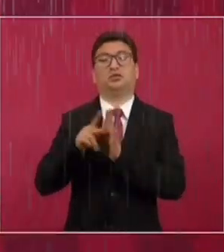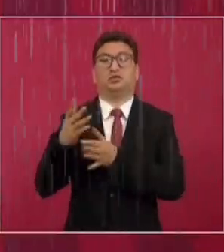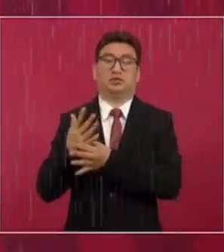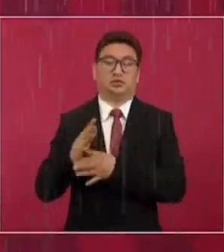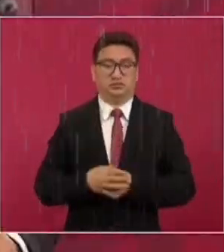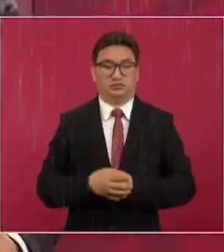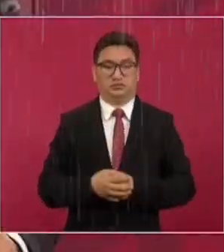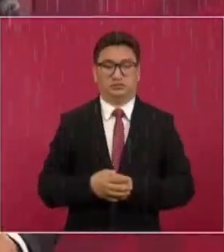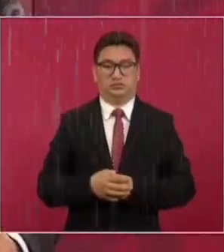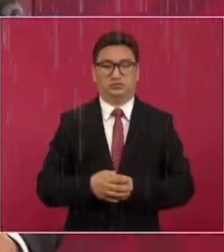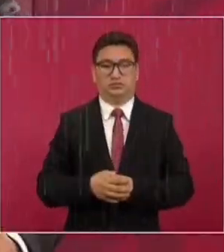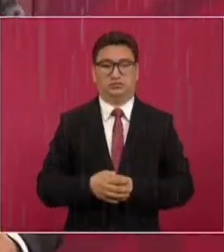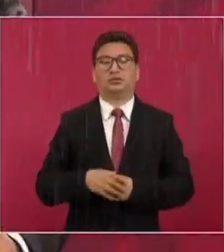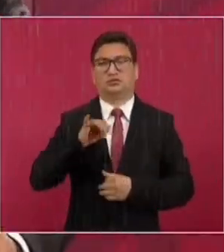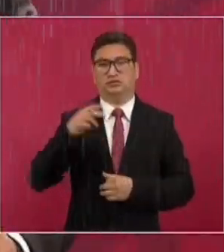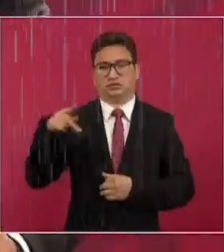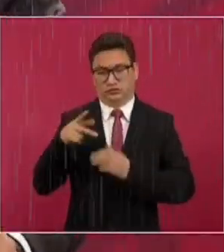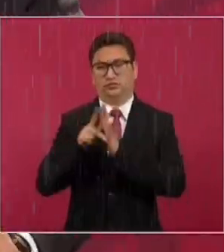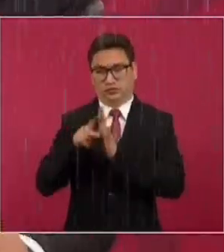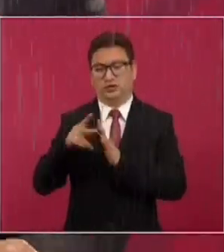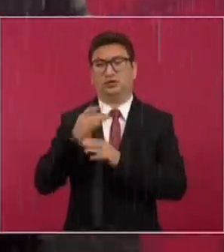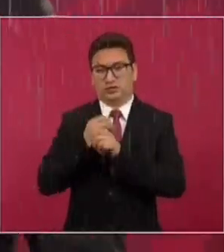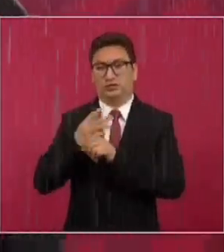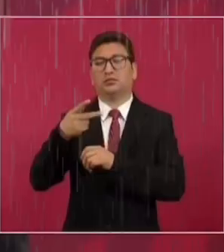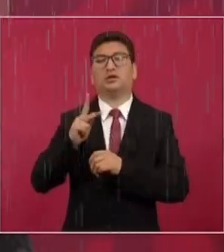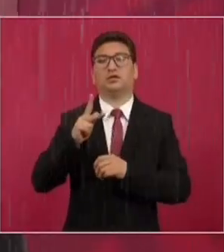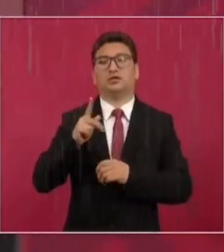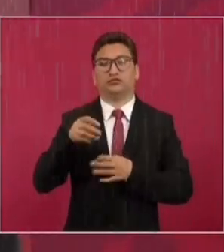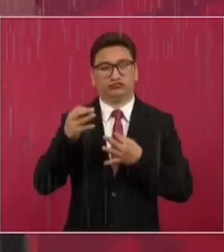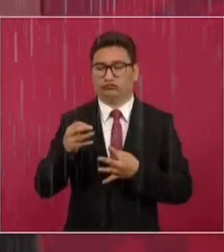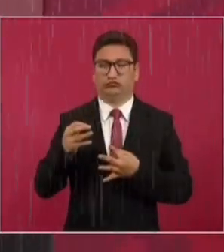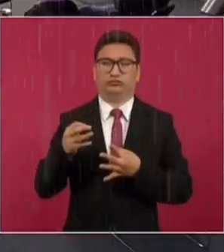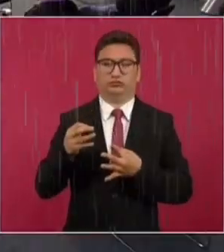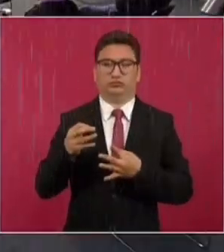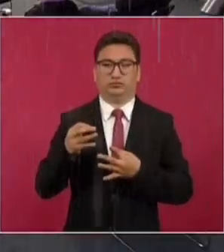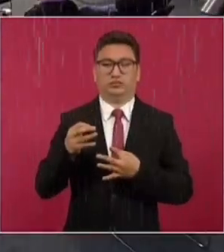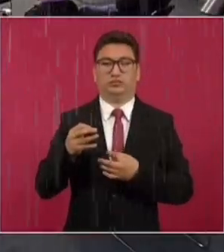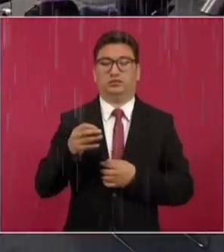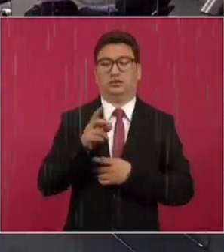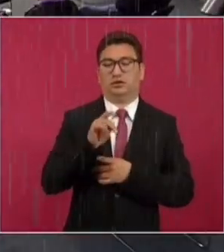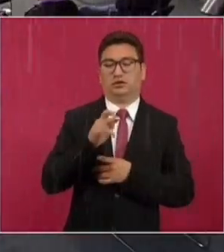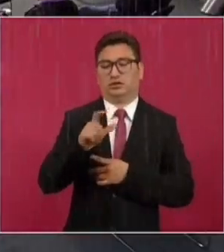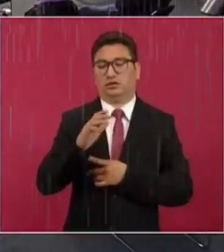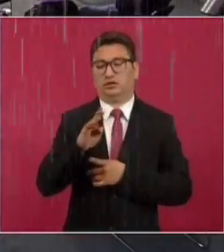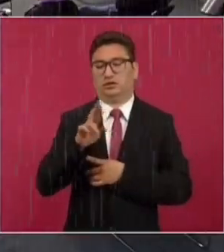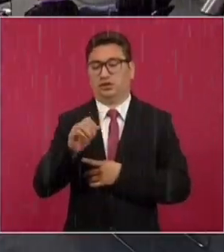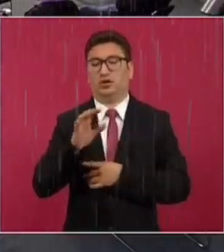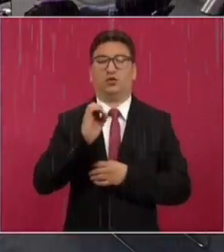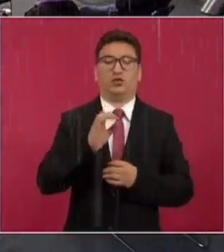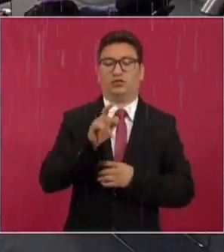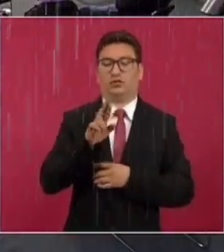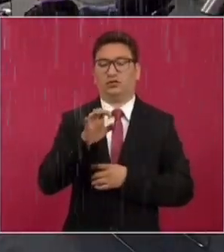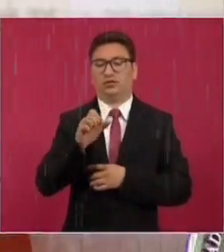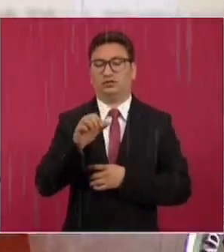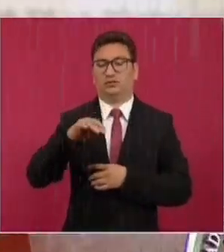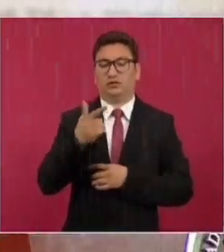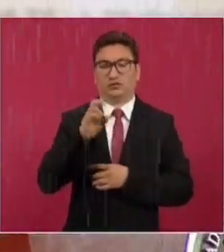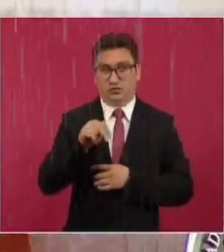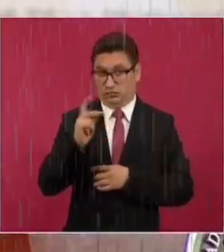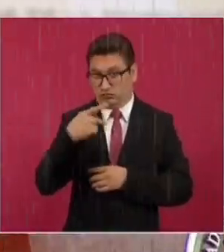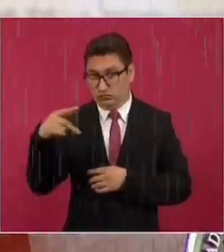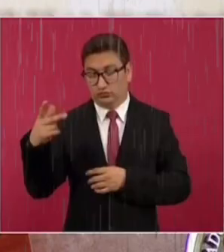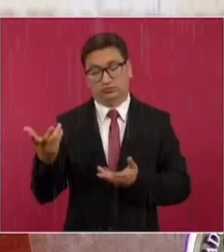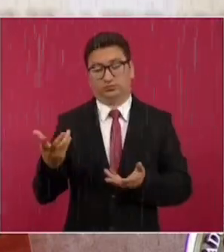periodismo. Pues sí, es un periodismo, pero no es el periodismo de Daniel Cabrera ni de los Flores Magón. No es el